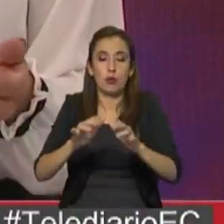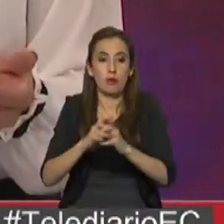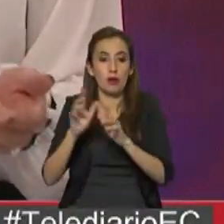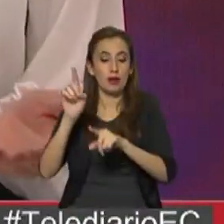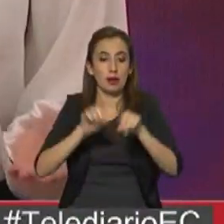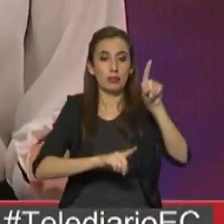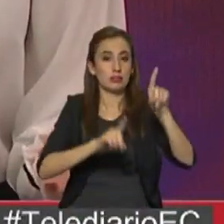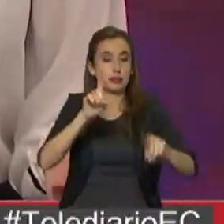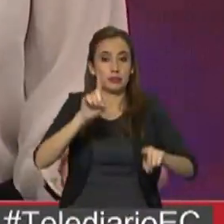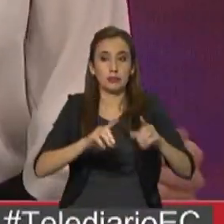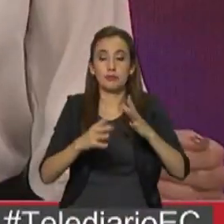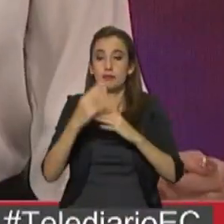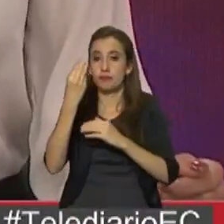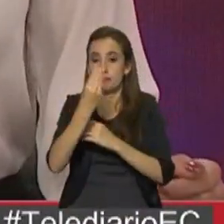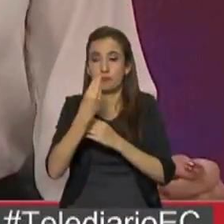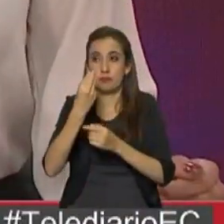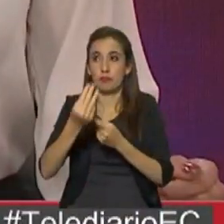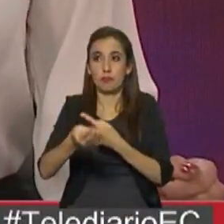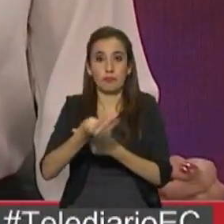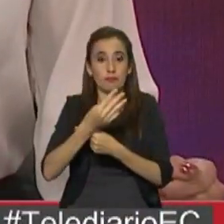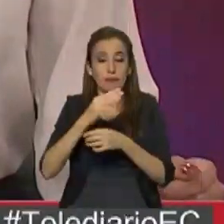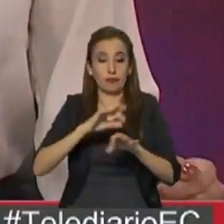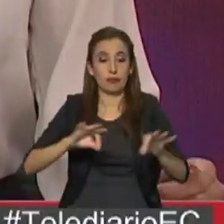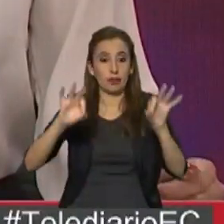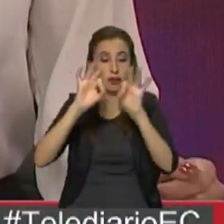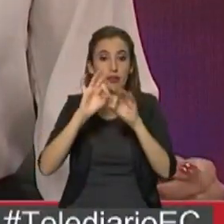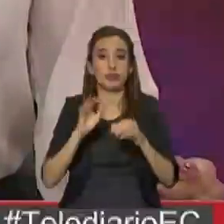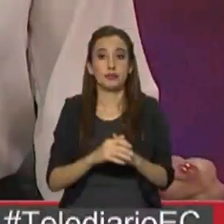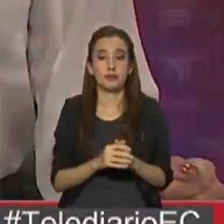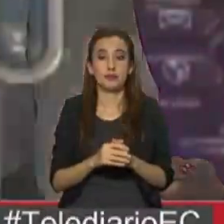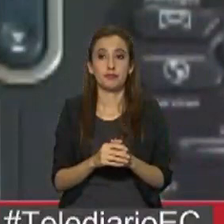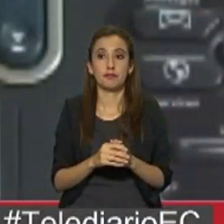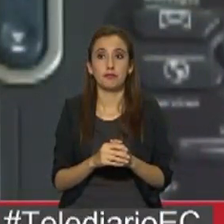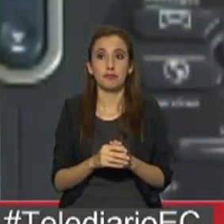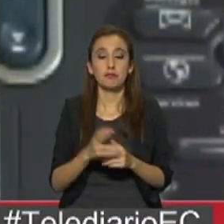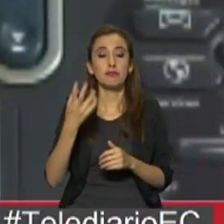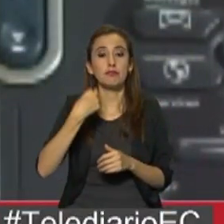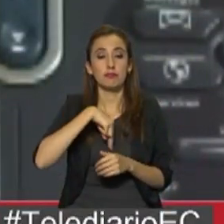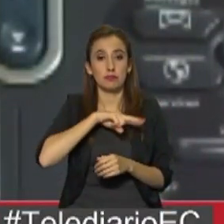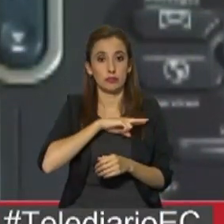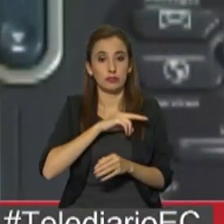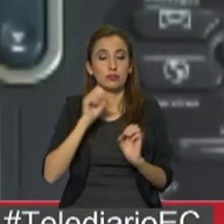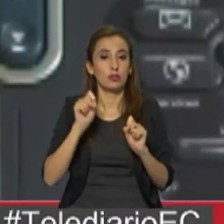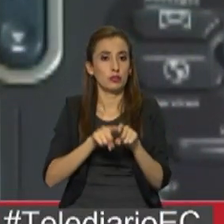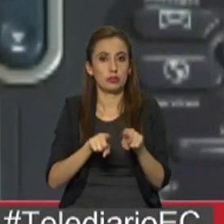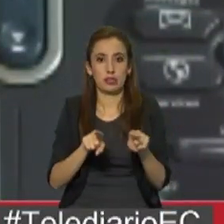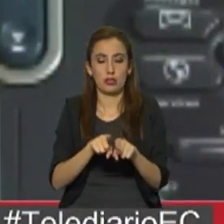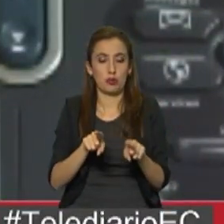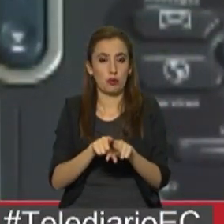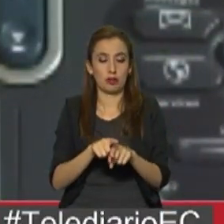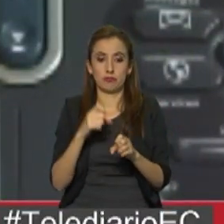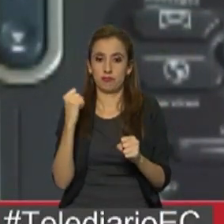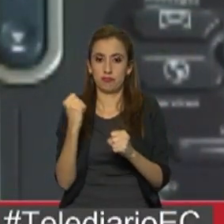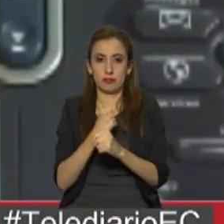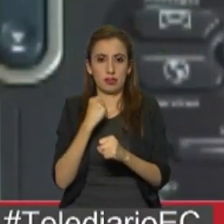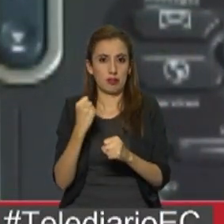se encuentran tele trabajando en estos momentos y nosotros seguimos operando